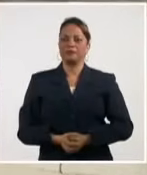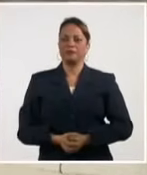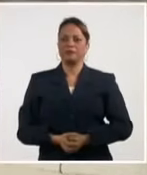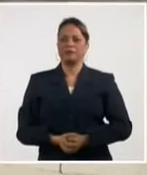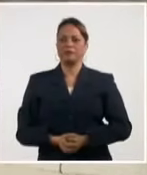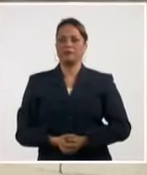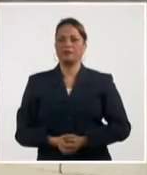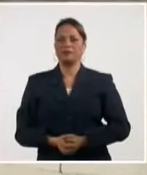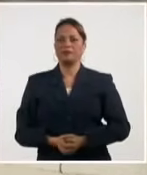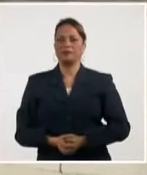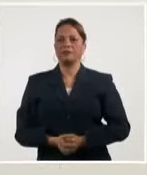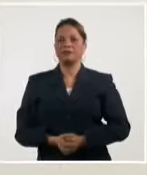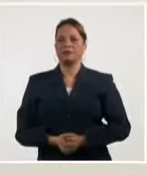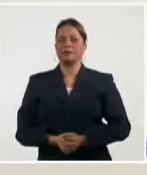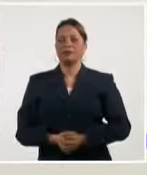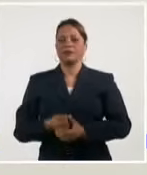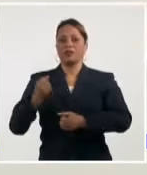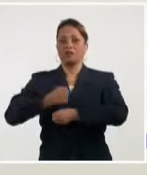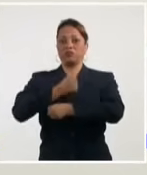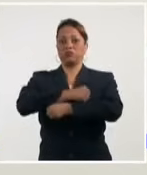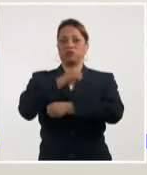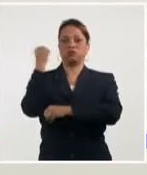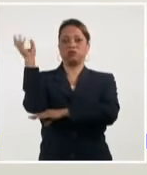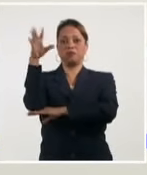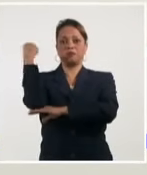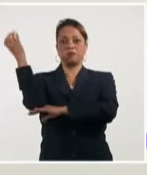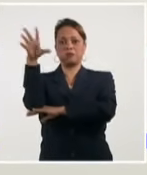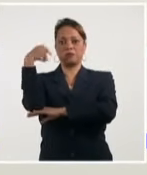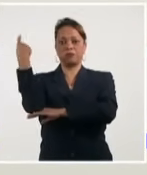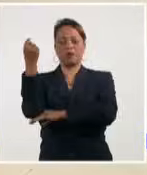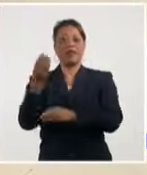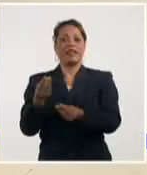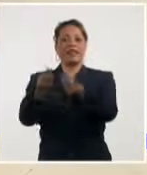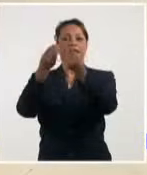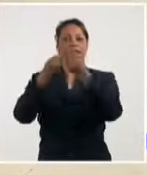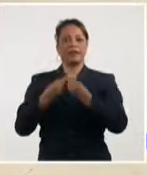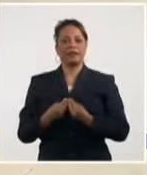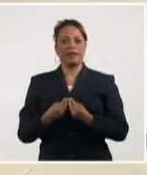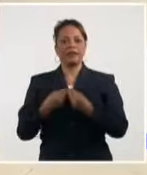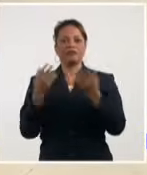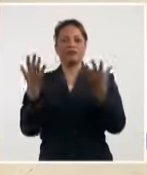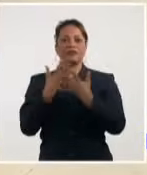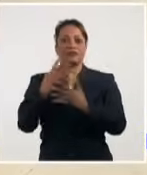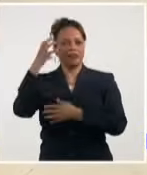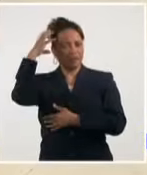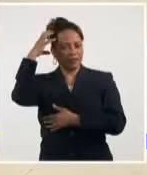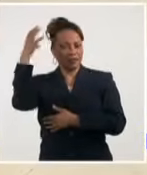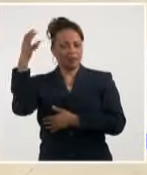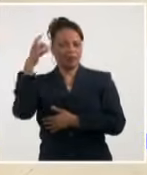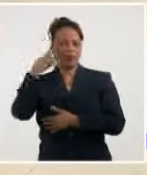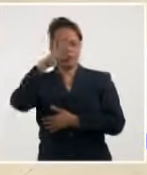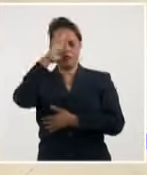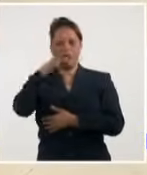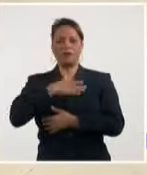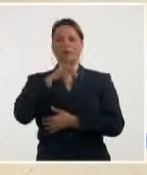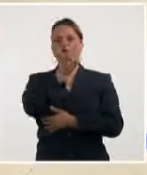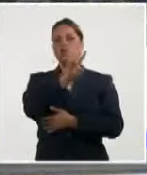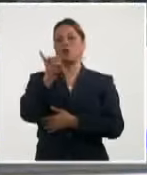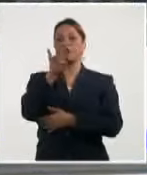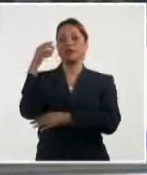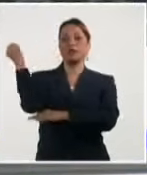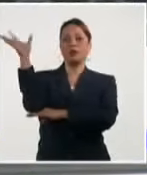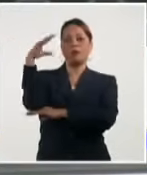Es un lote de transporte sanitario adquirido por el gobierno cubano. Son 99